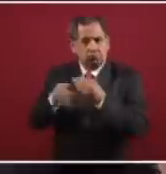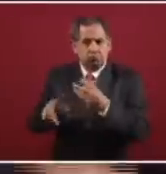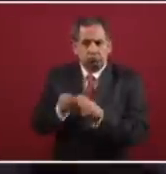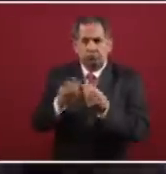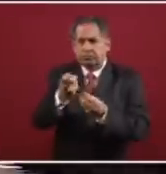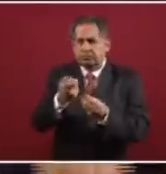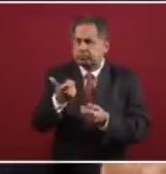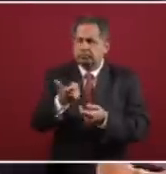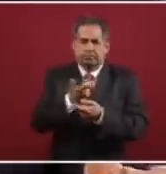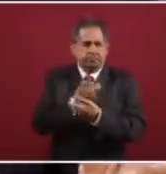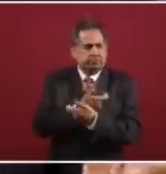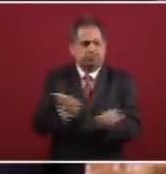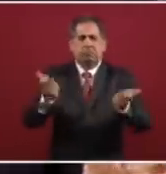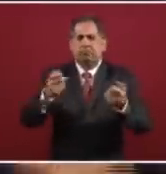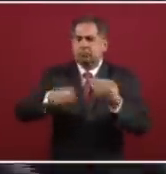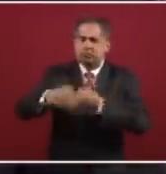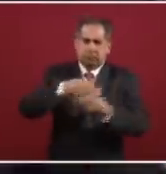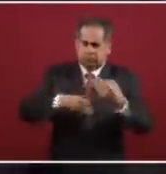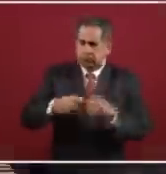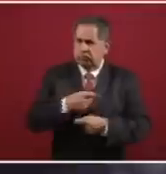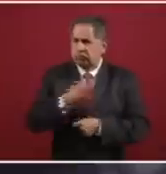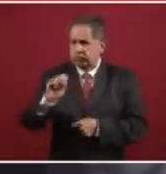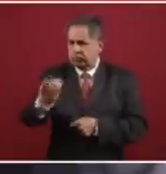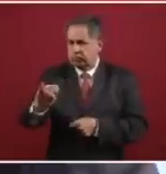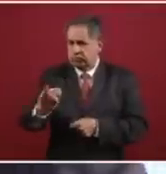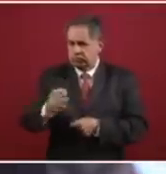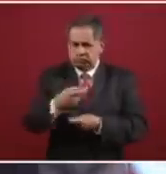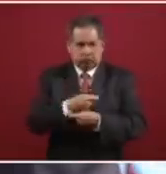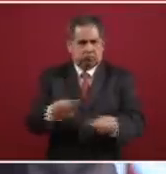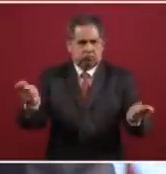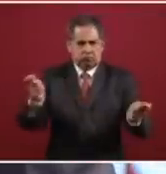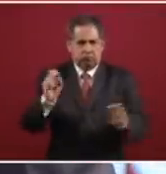todos, es universal. Pero sí,